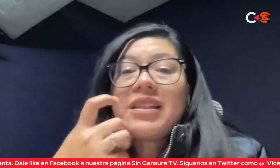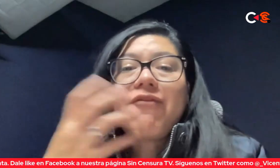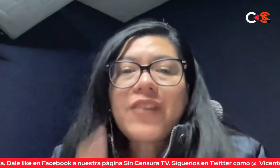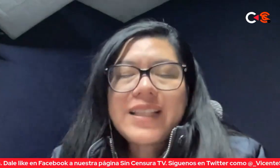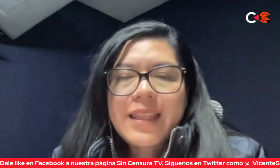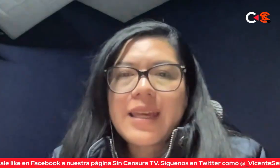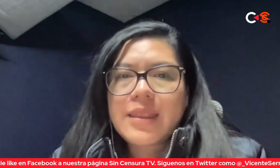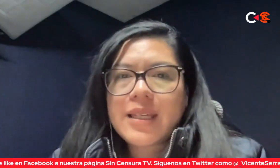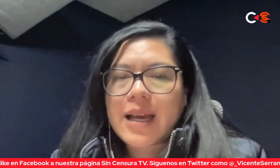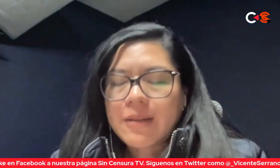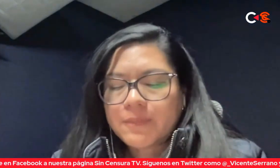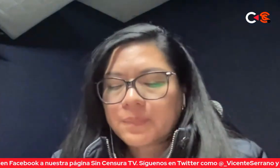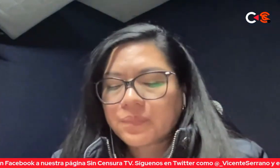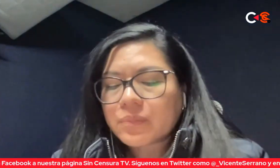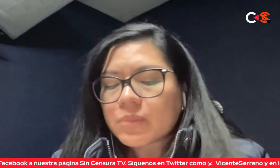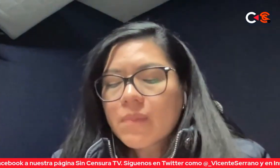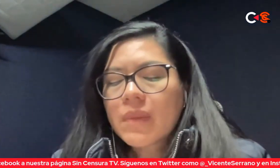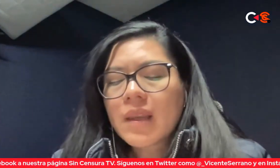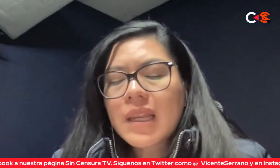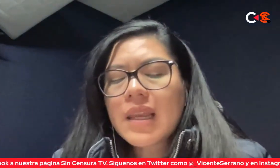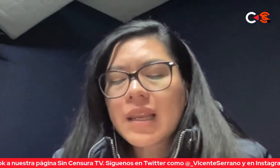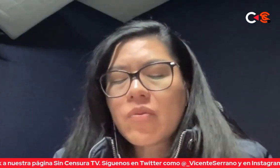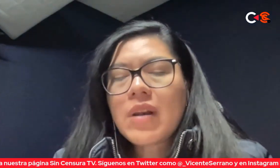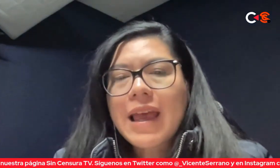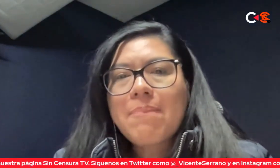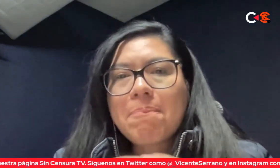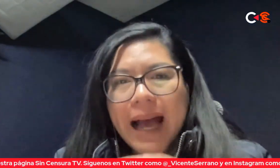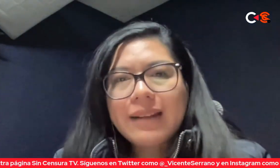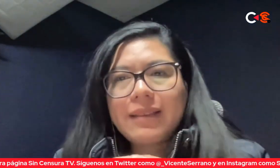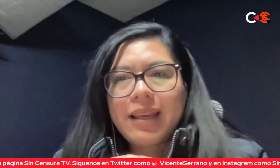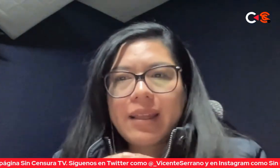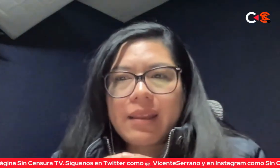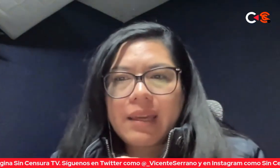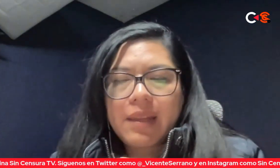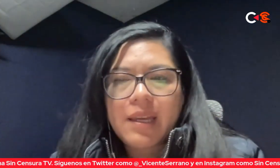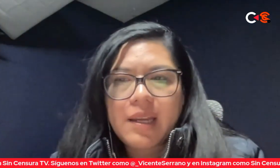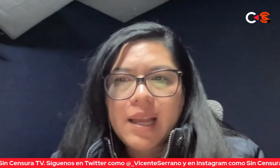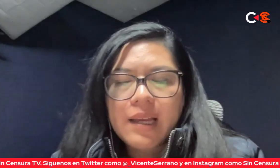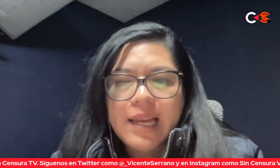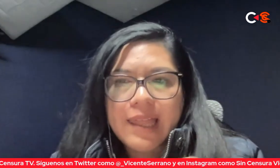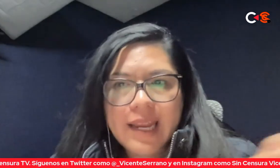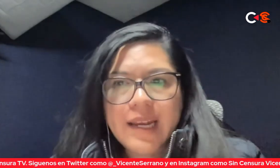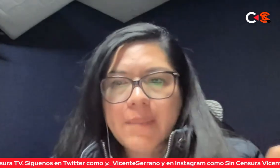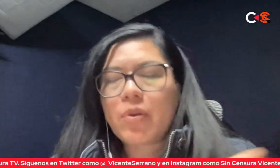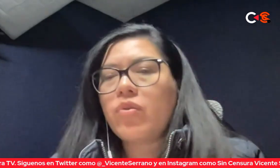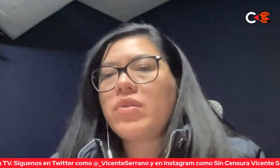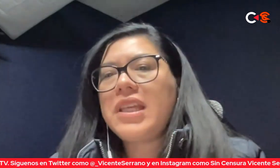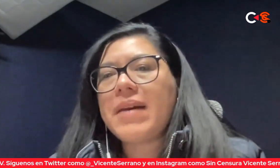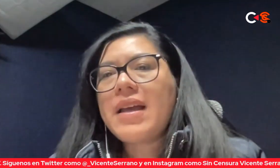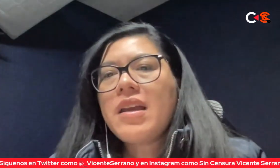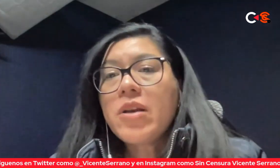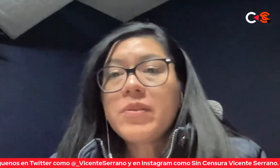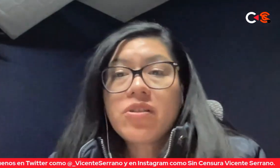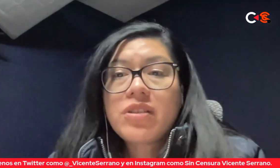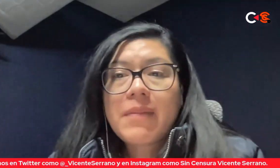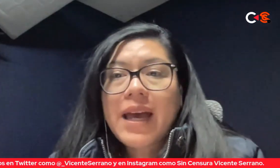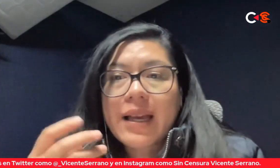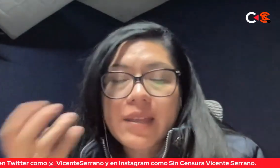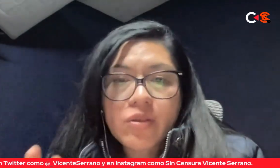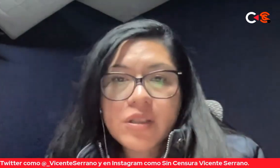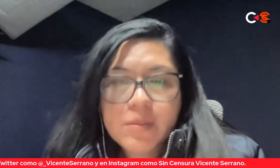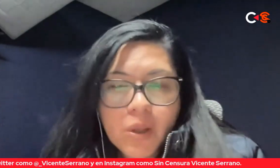millones o 1.200 millones de pesos, que dejaron de ganar los privados, ya que los talleres gráficos de la nación decidieron imprimir los libros. Es exactamente lo mismo, pues